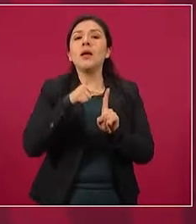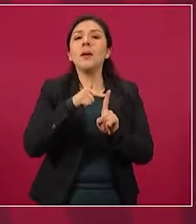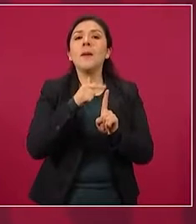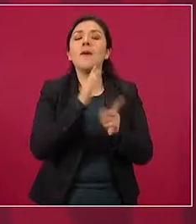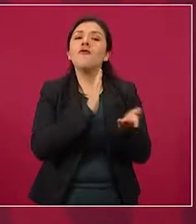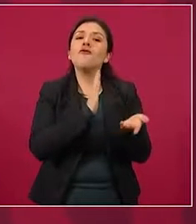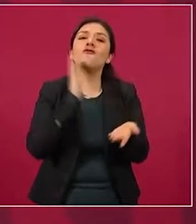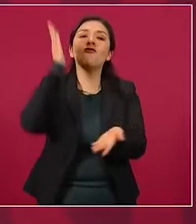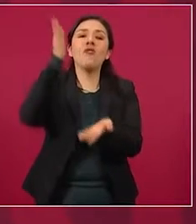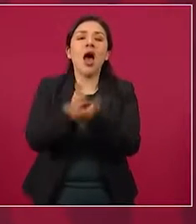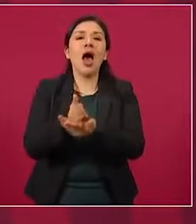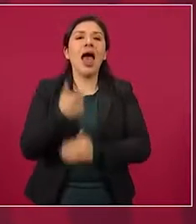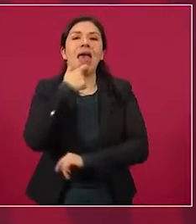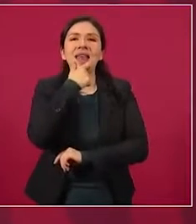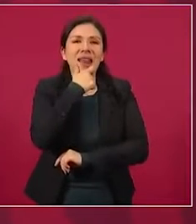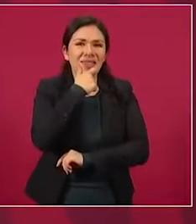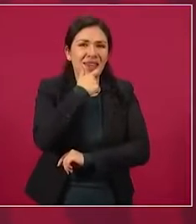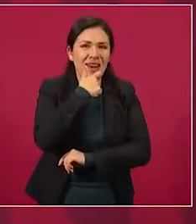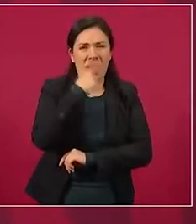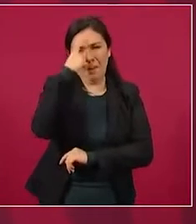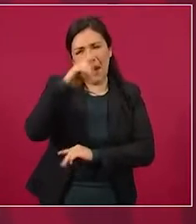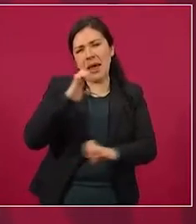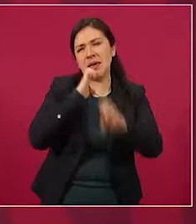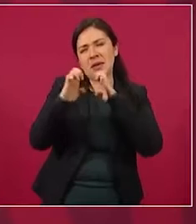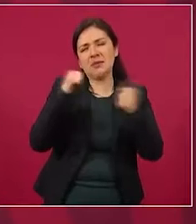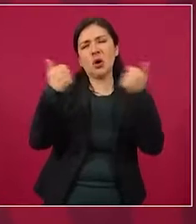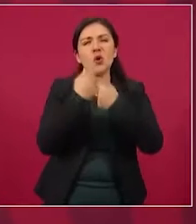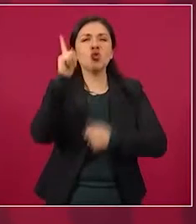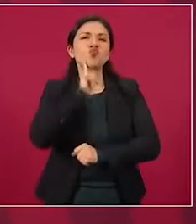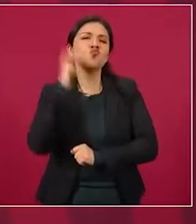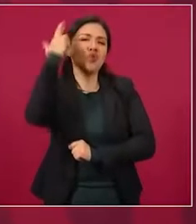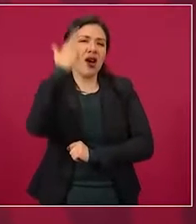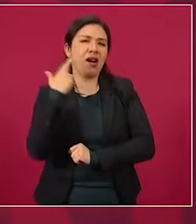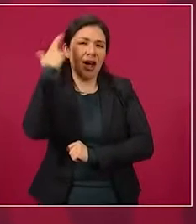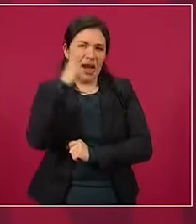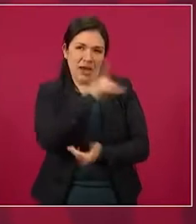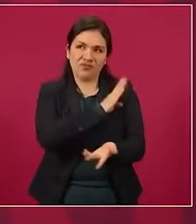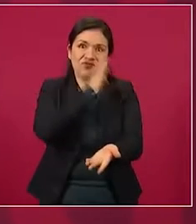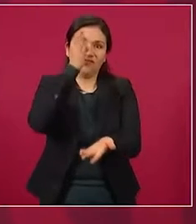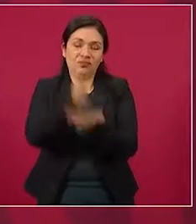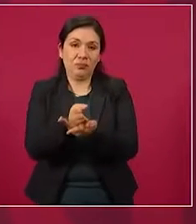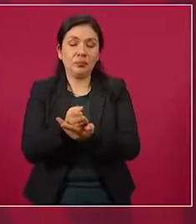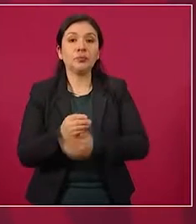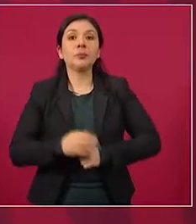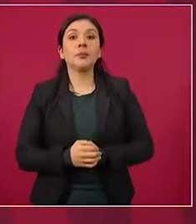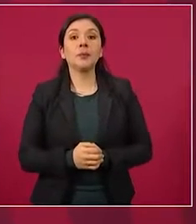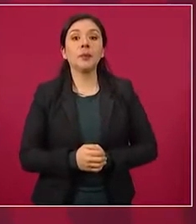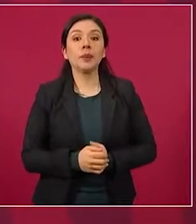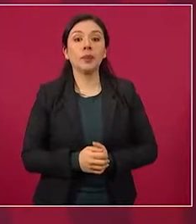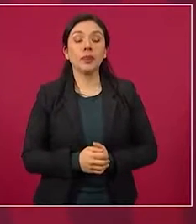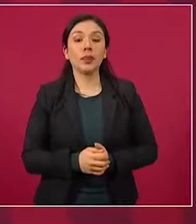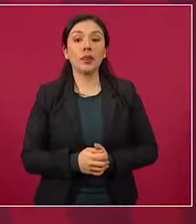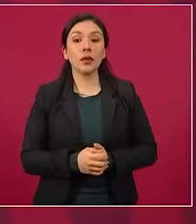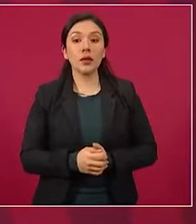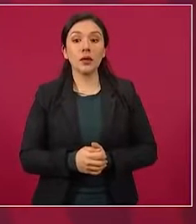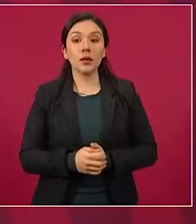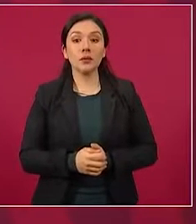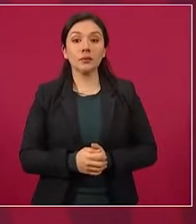a Inglaterra a una entrevista con la reina al día siguiente.